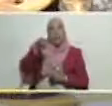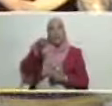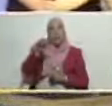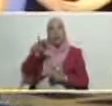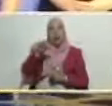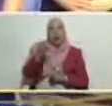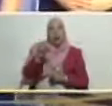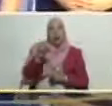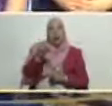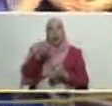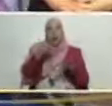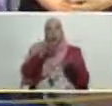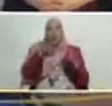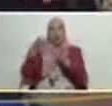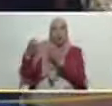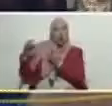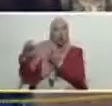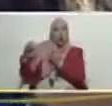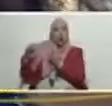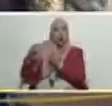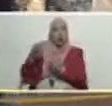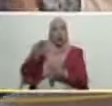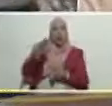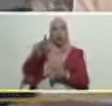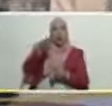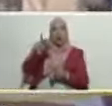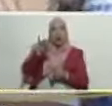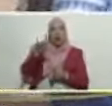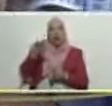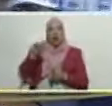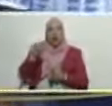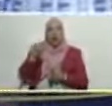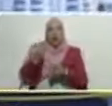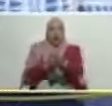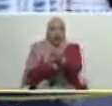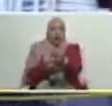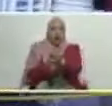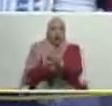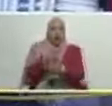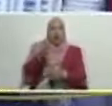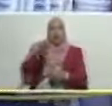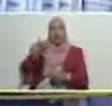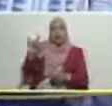Clarín está evelinn Villanueva Mercedes Villanueva las hermanas